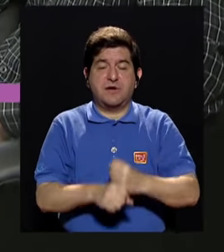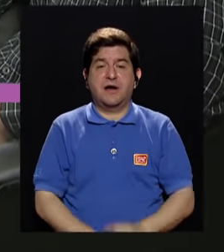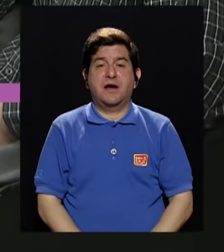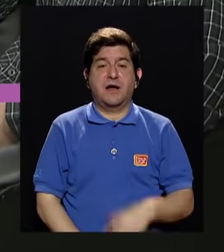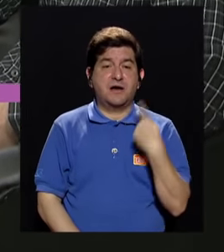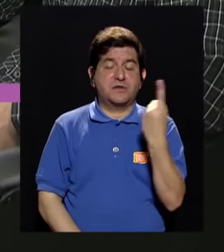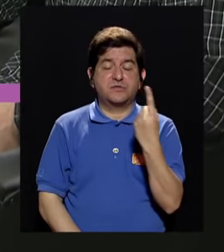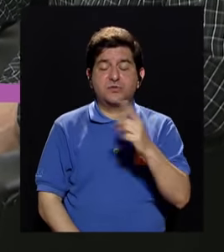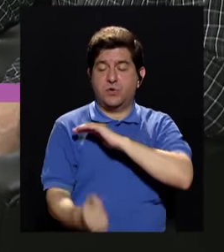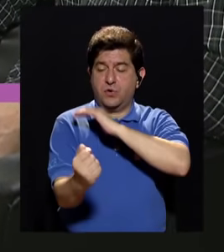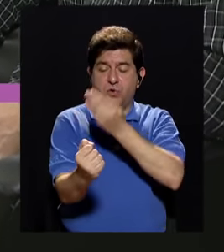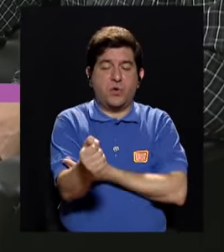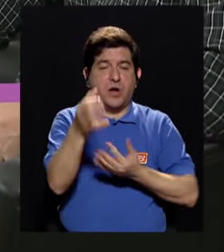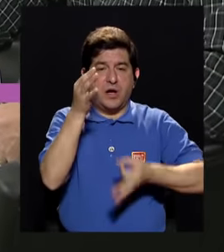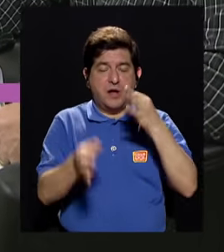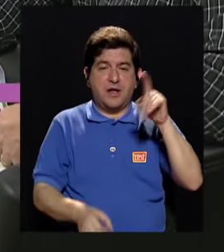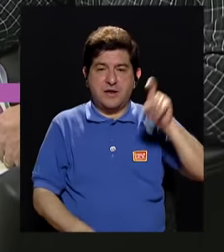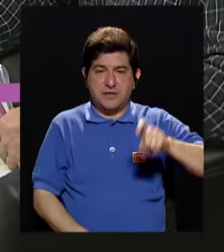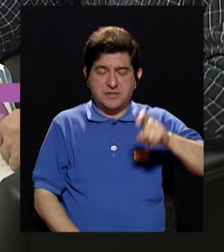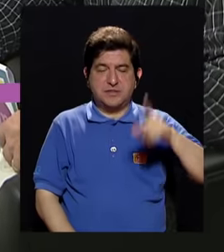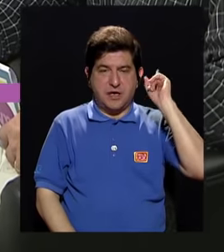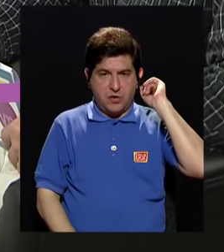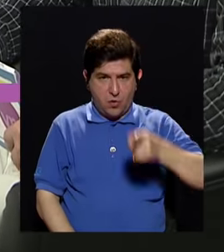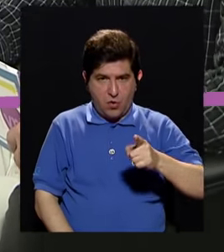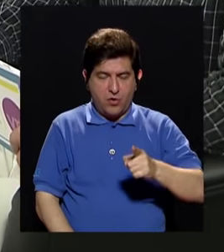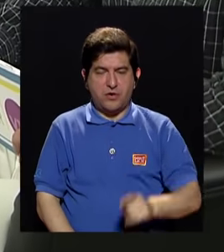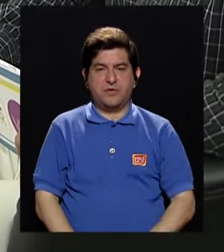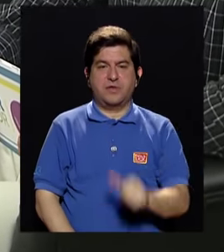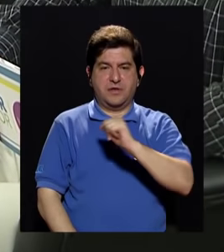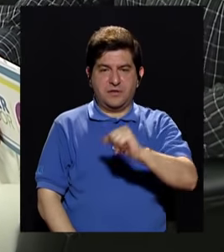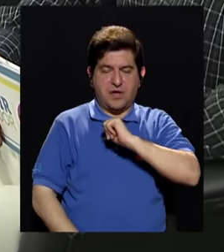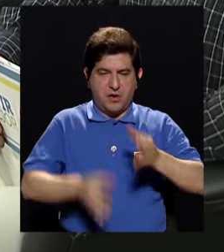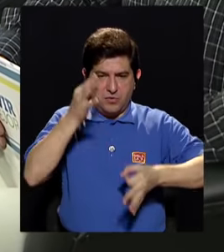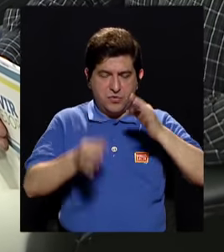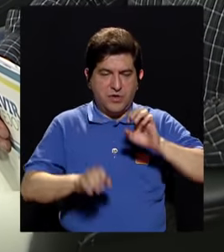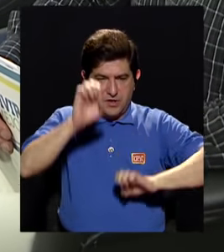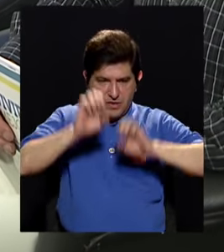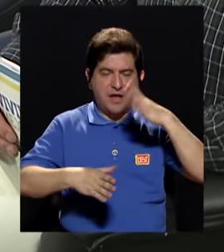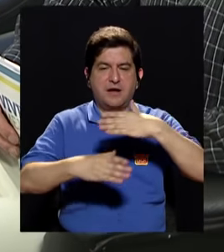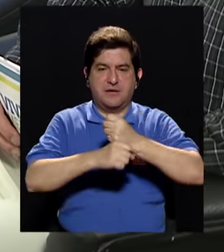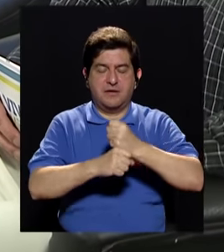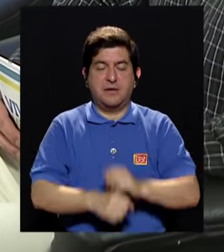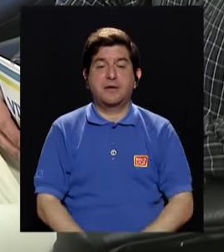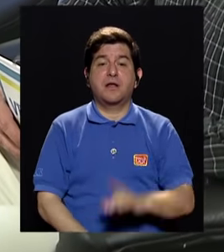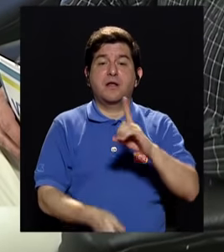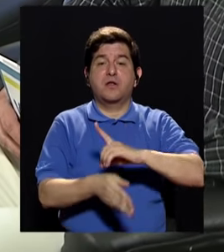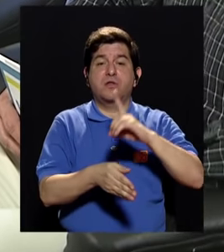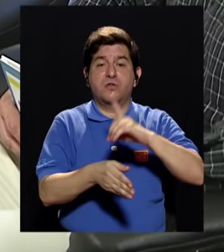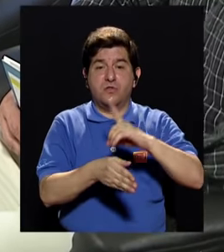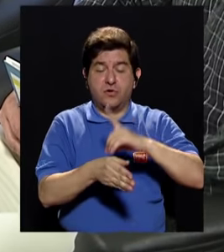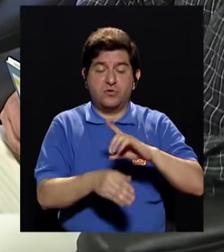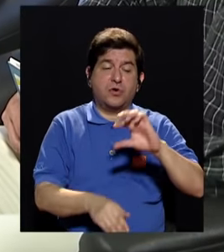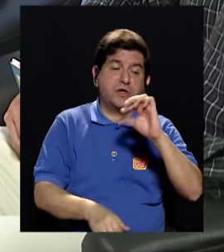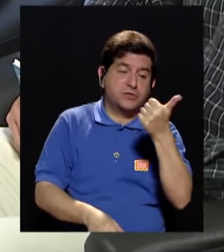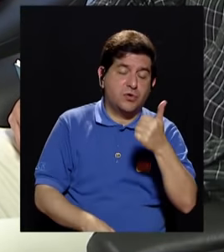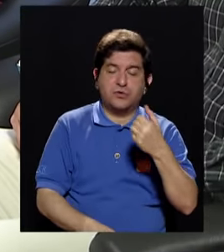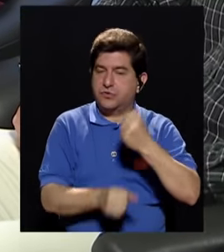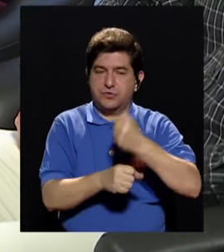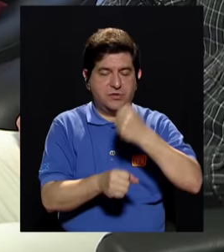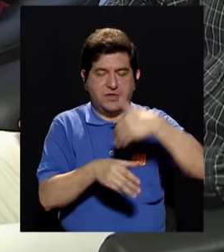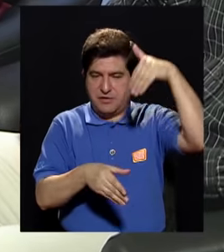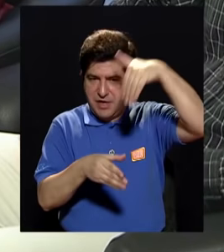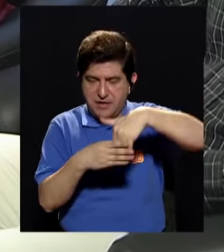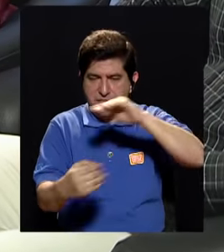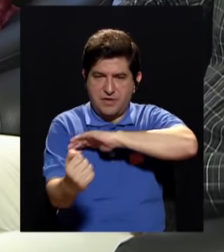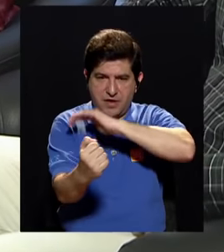judicial siempre tiene que haber una orden de una autoridad judicial para poderse valorar ahora existen médicos forenses que no trabajan en el